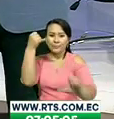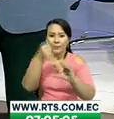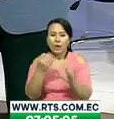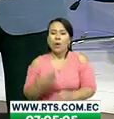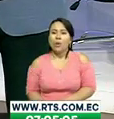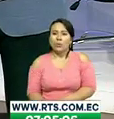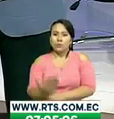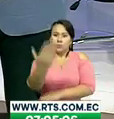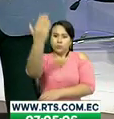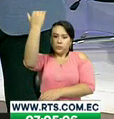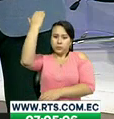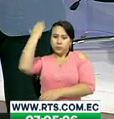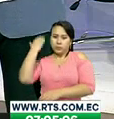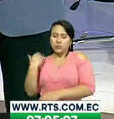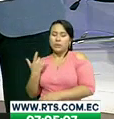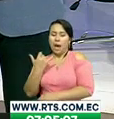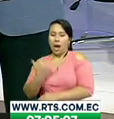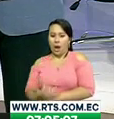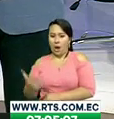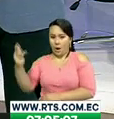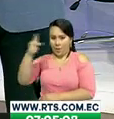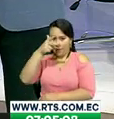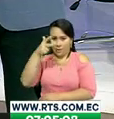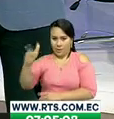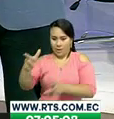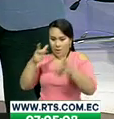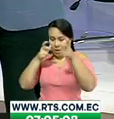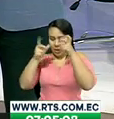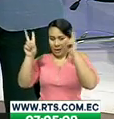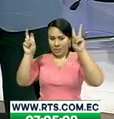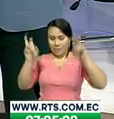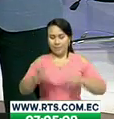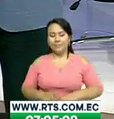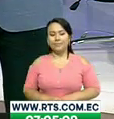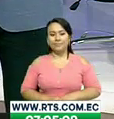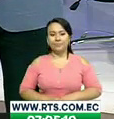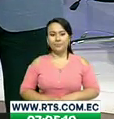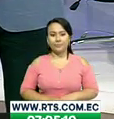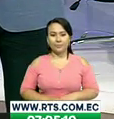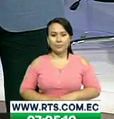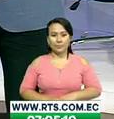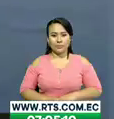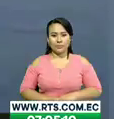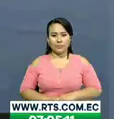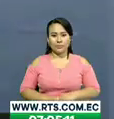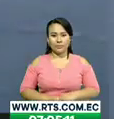precisamente se registraron. Les tenemos aquí en imágenes este tema.